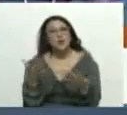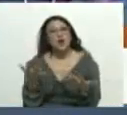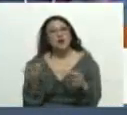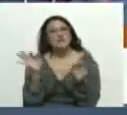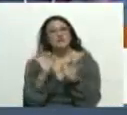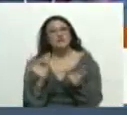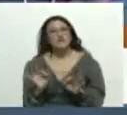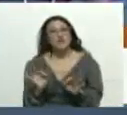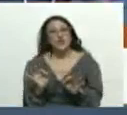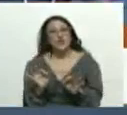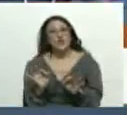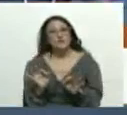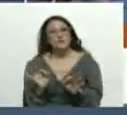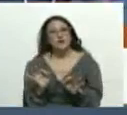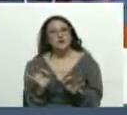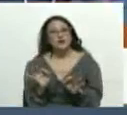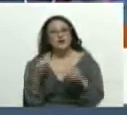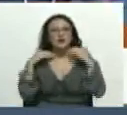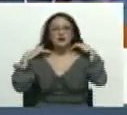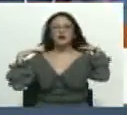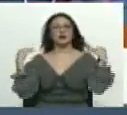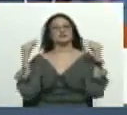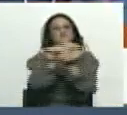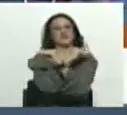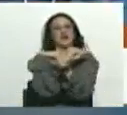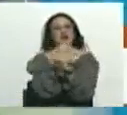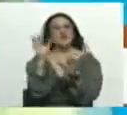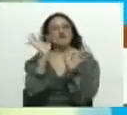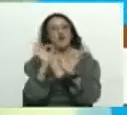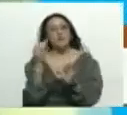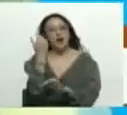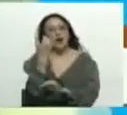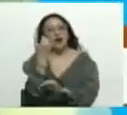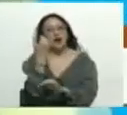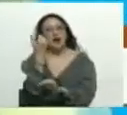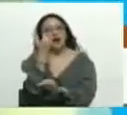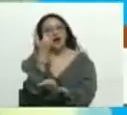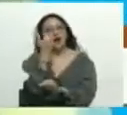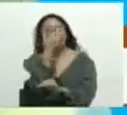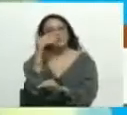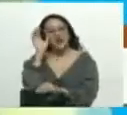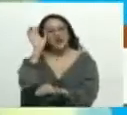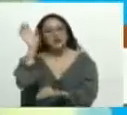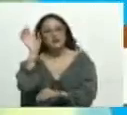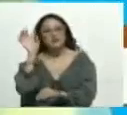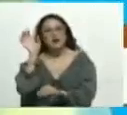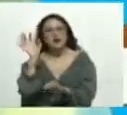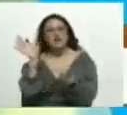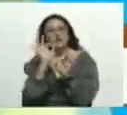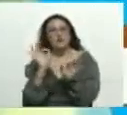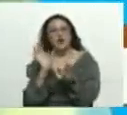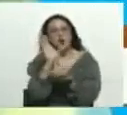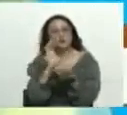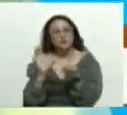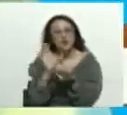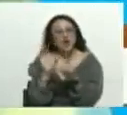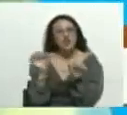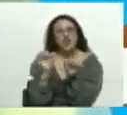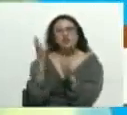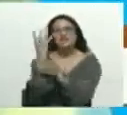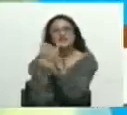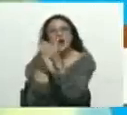que se contrapone al modelo capitalista en lo cultural Cuál es el modelo de dónde lo vamos a